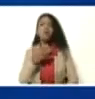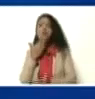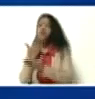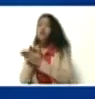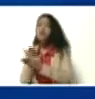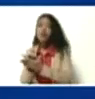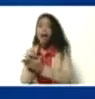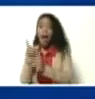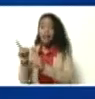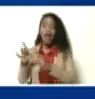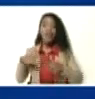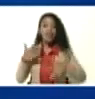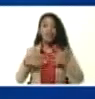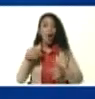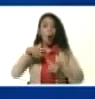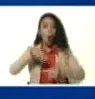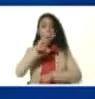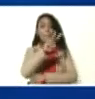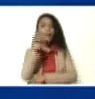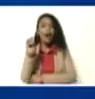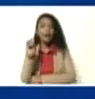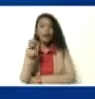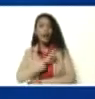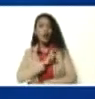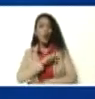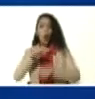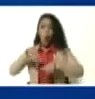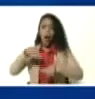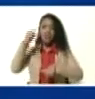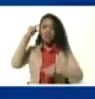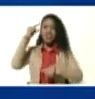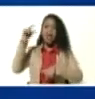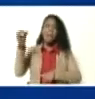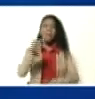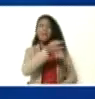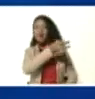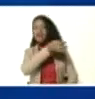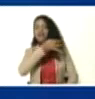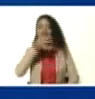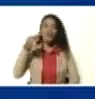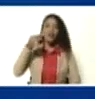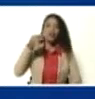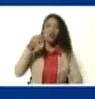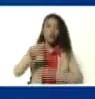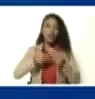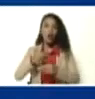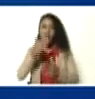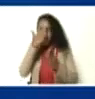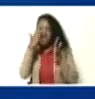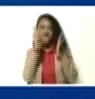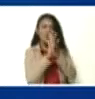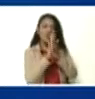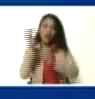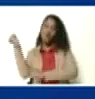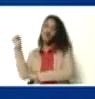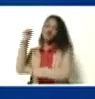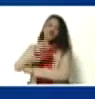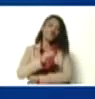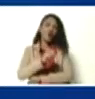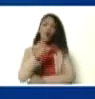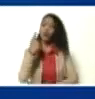hacer este acto hoy 20 de enero, dije, es el día perfecto hacerlo, frente a la derrota, la